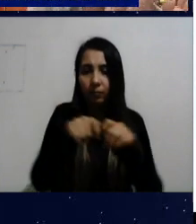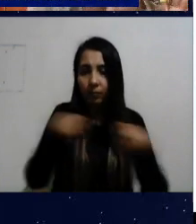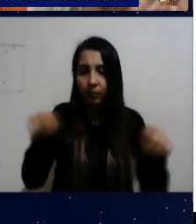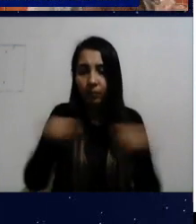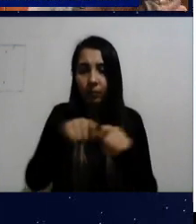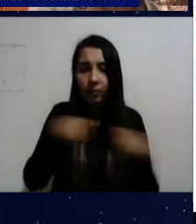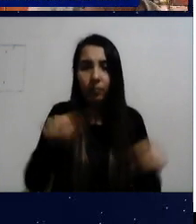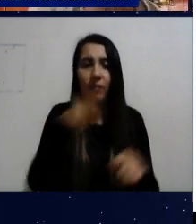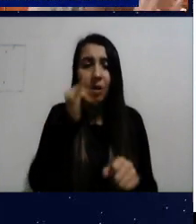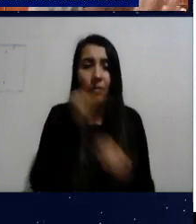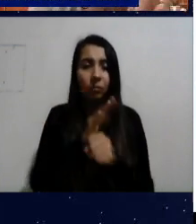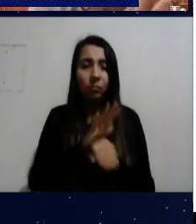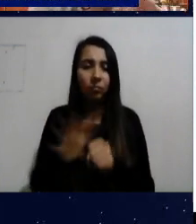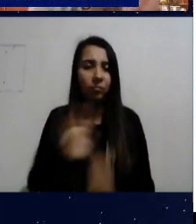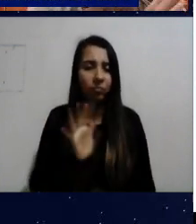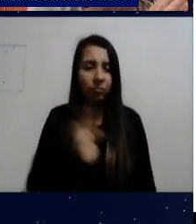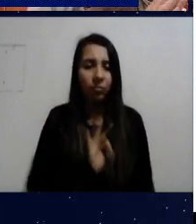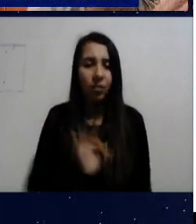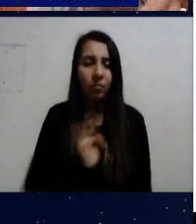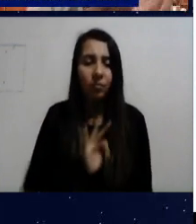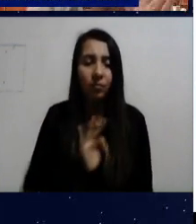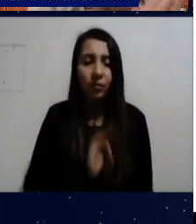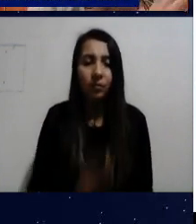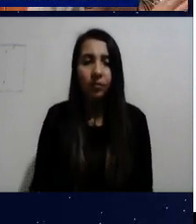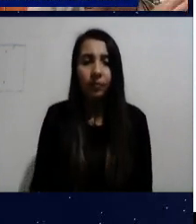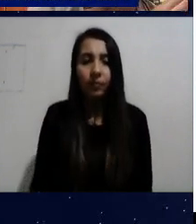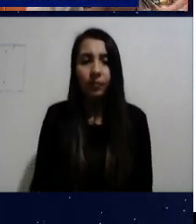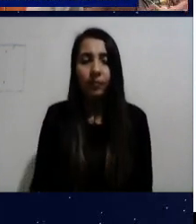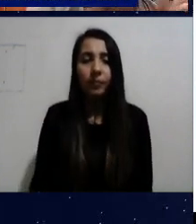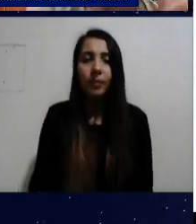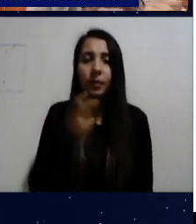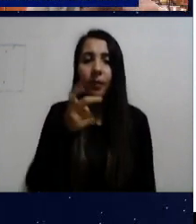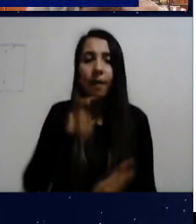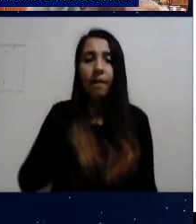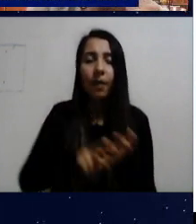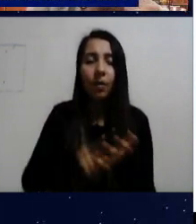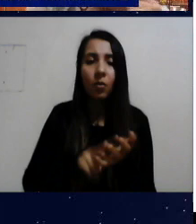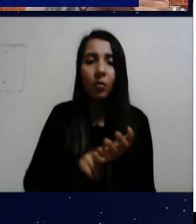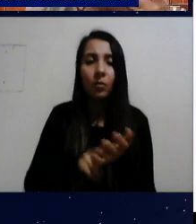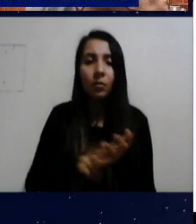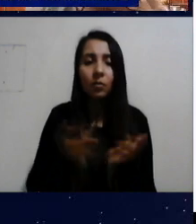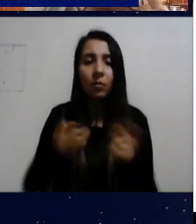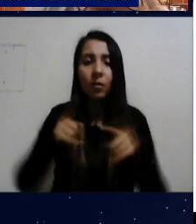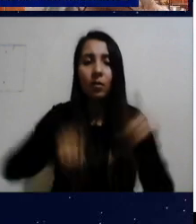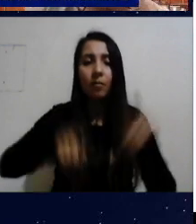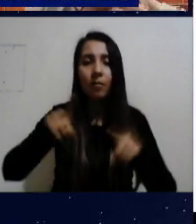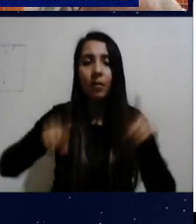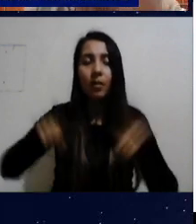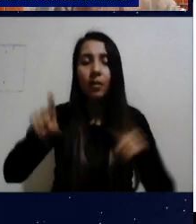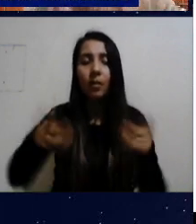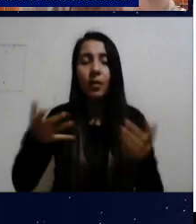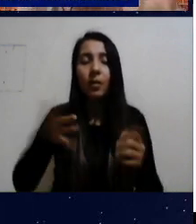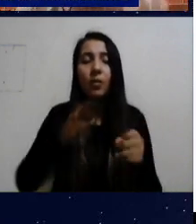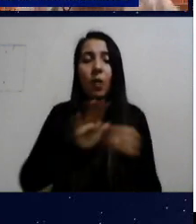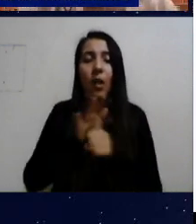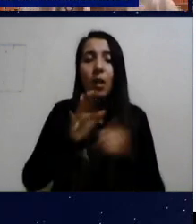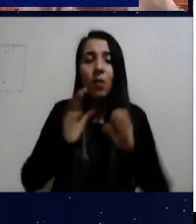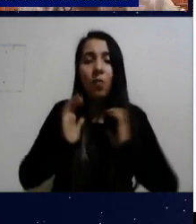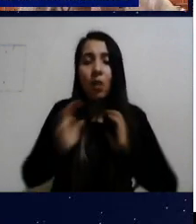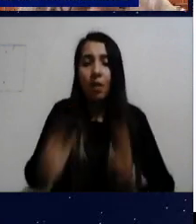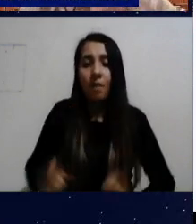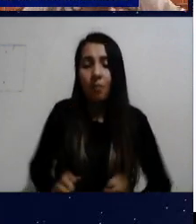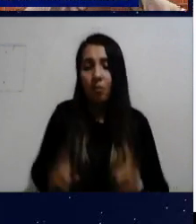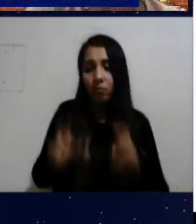extraordinariamente difícil. No es fácil, pero tampoco es imposible, ¿no? Y estos serían los valores y va a